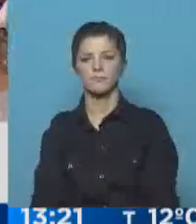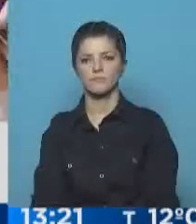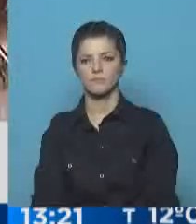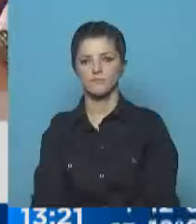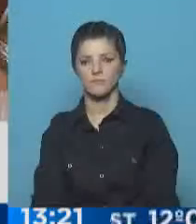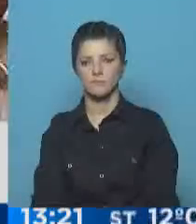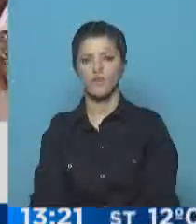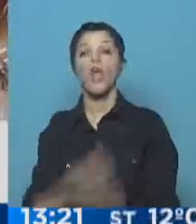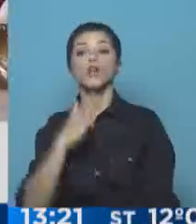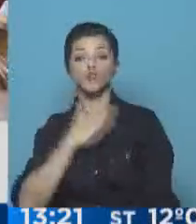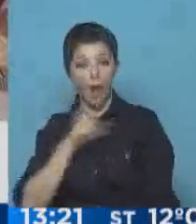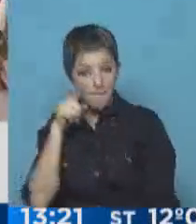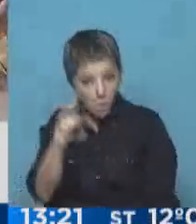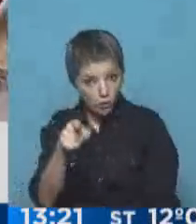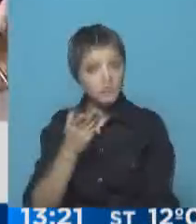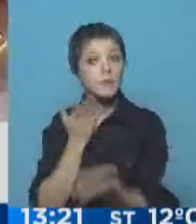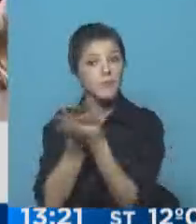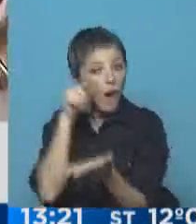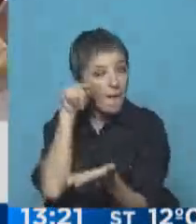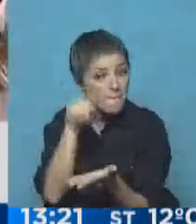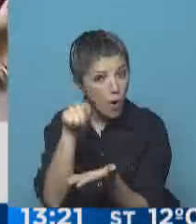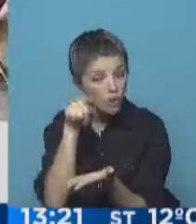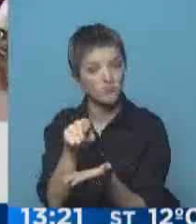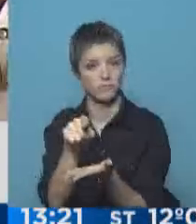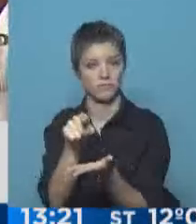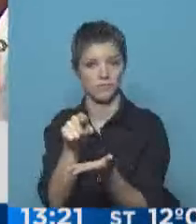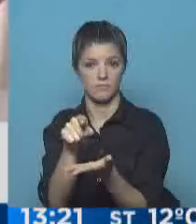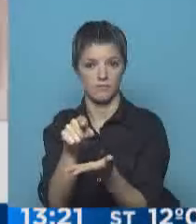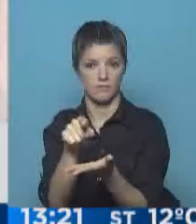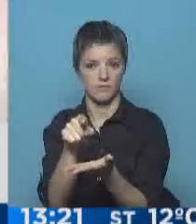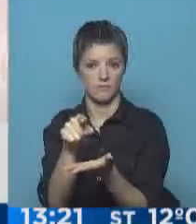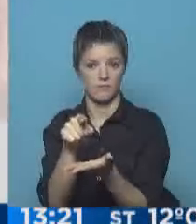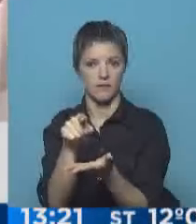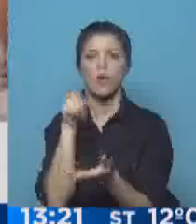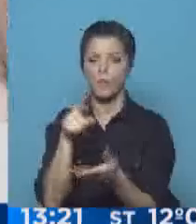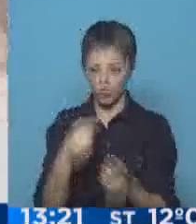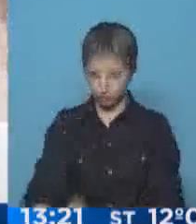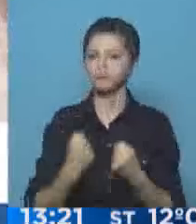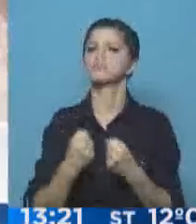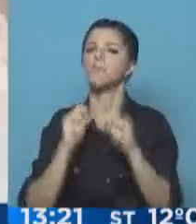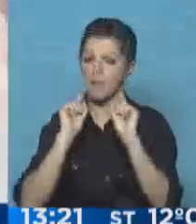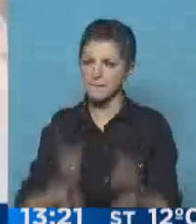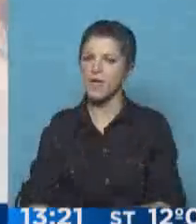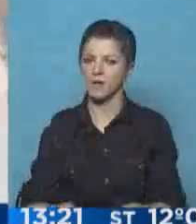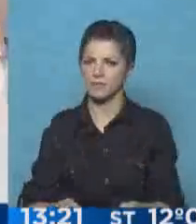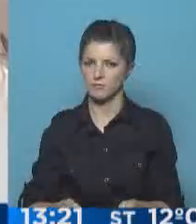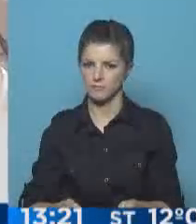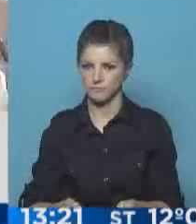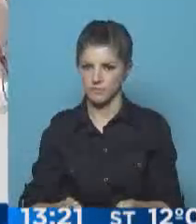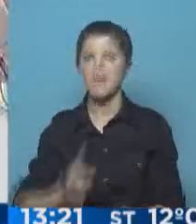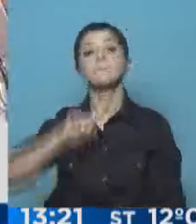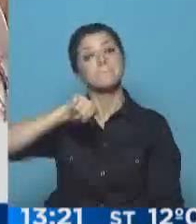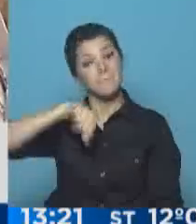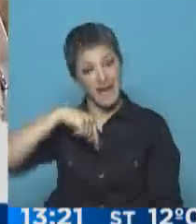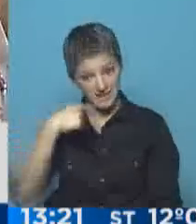Yo te pido a vos, que estás del otro lado, no te des por vencido vos tampoco. Y